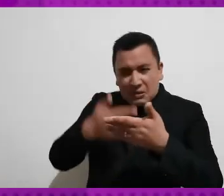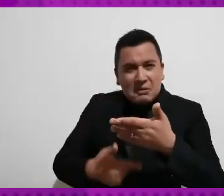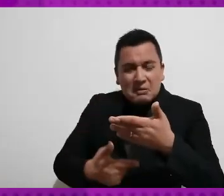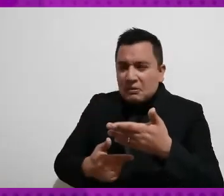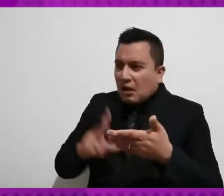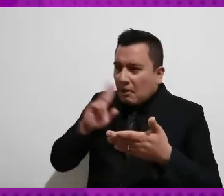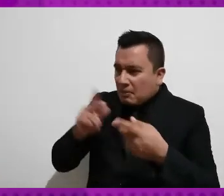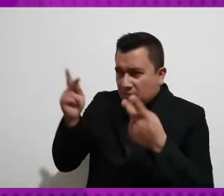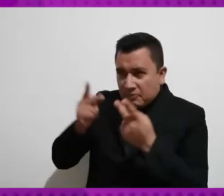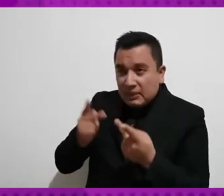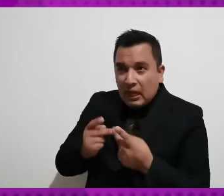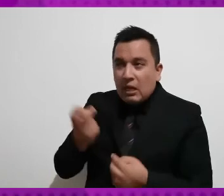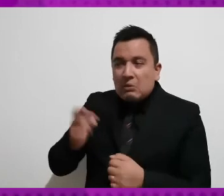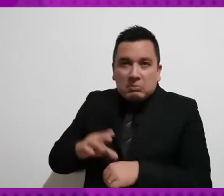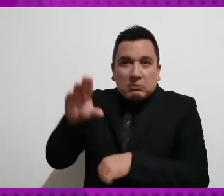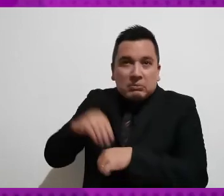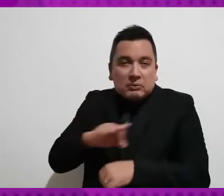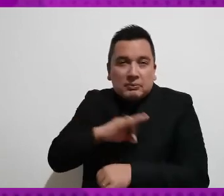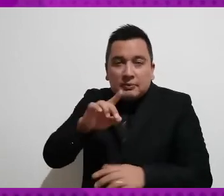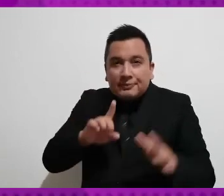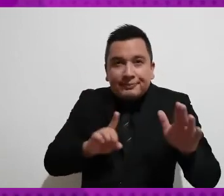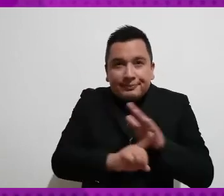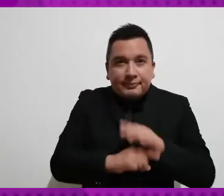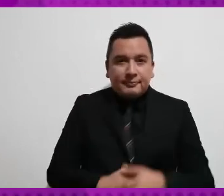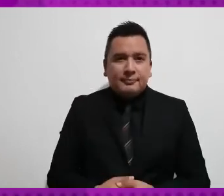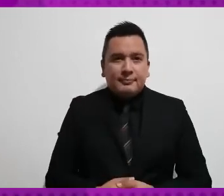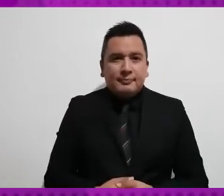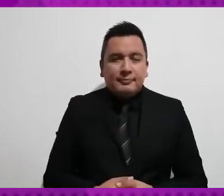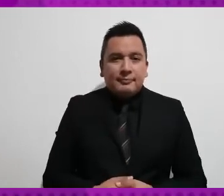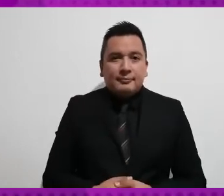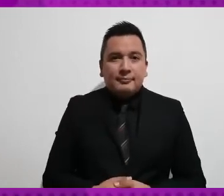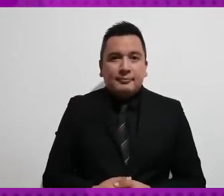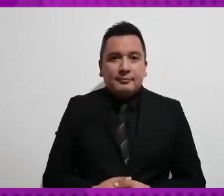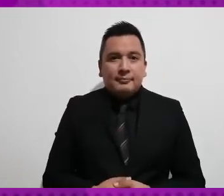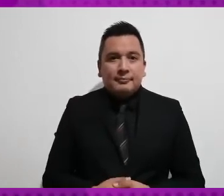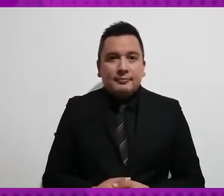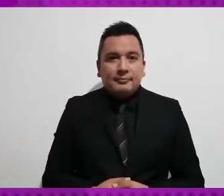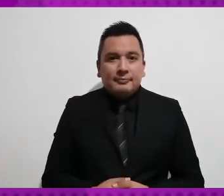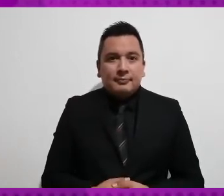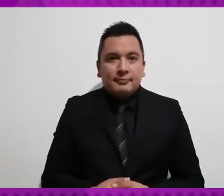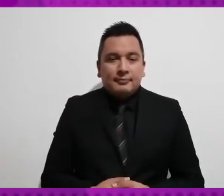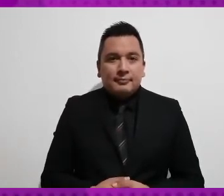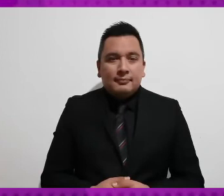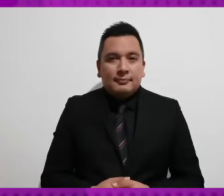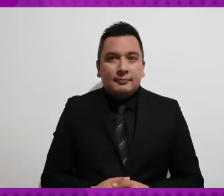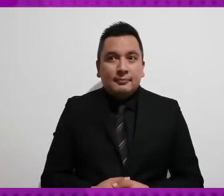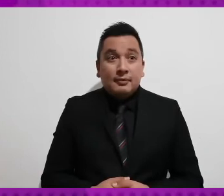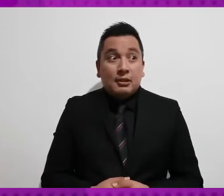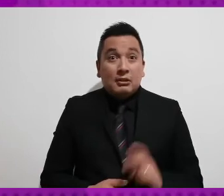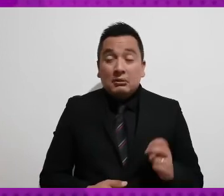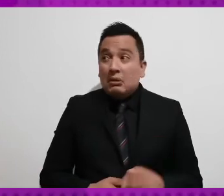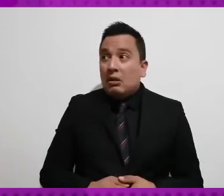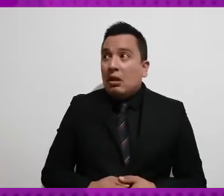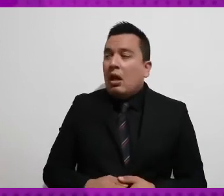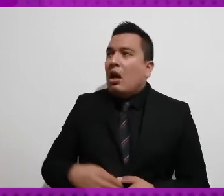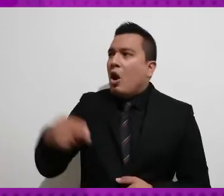nominal porque de ello depende que yo pueda ejercer mi derecho al voto. Entonces, cuando me nombran,